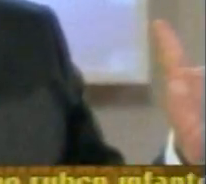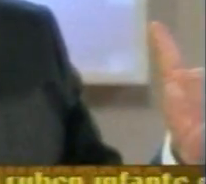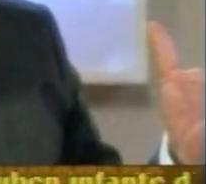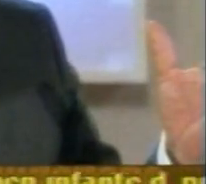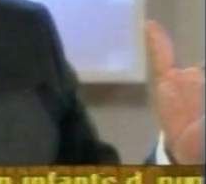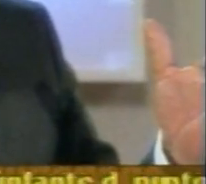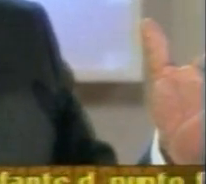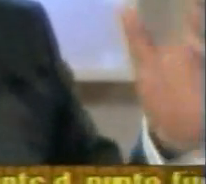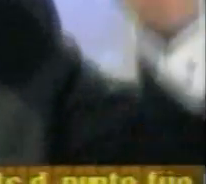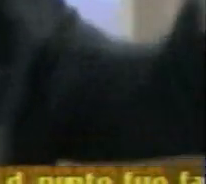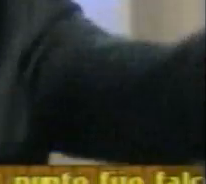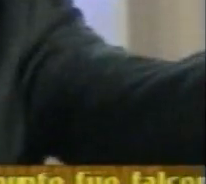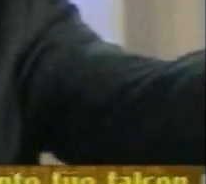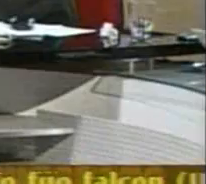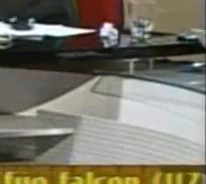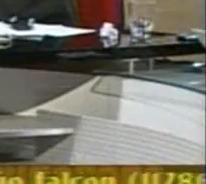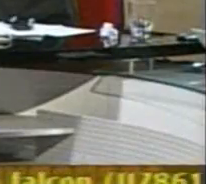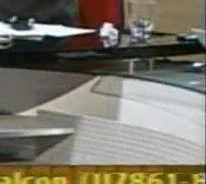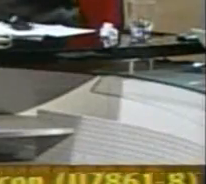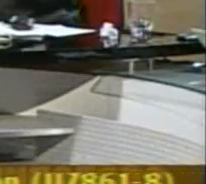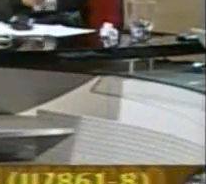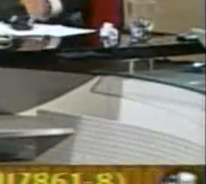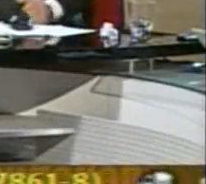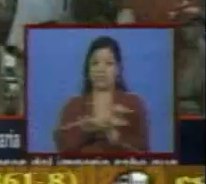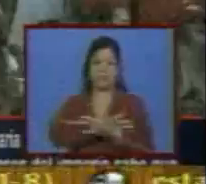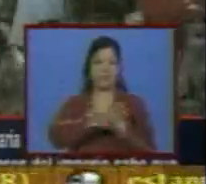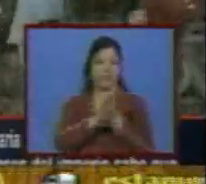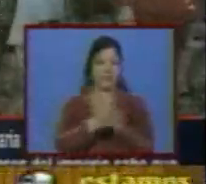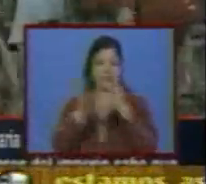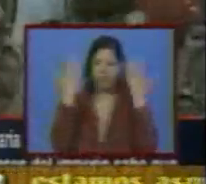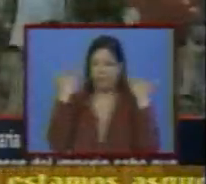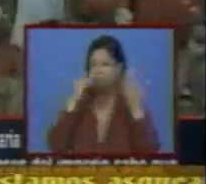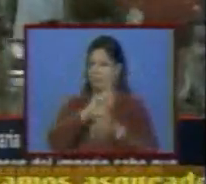o no existió. ¡Rueda